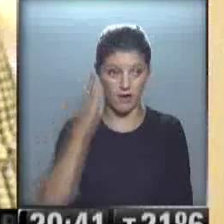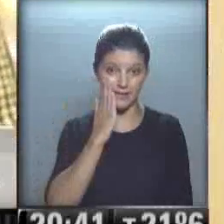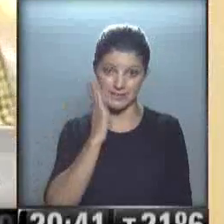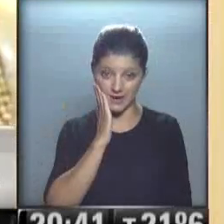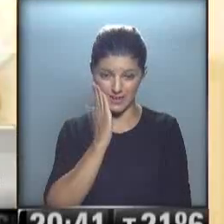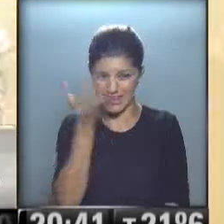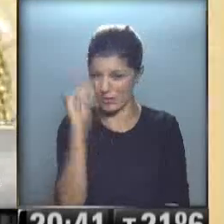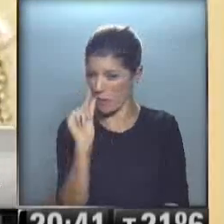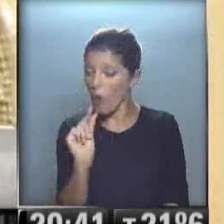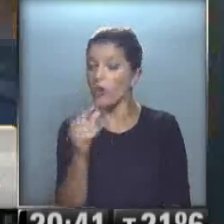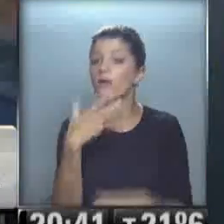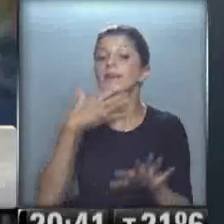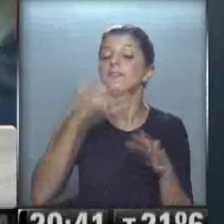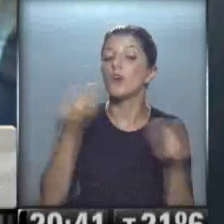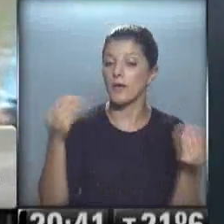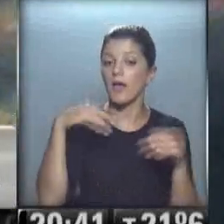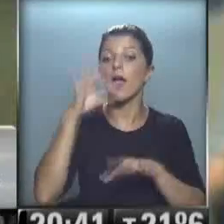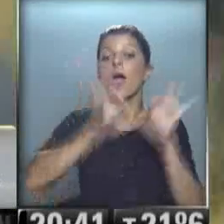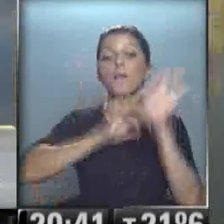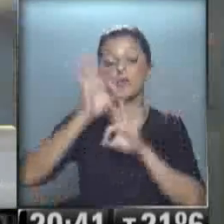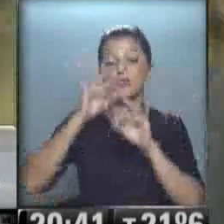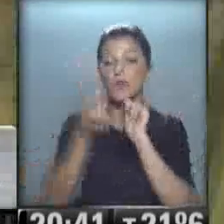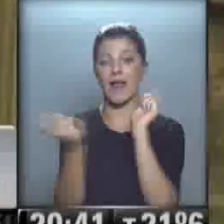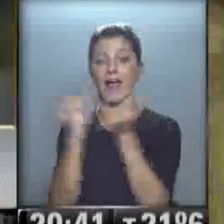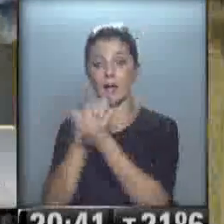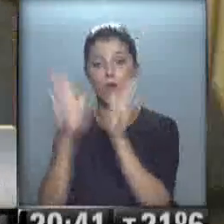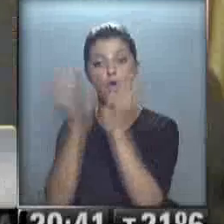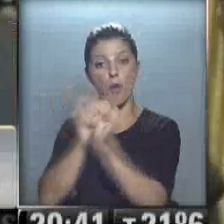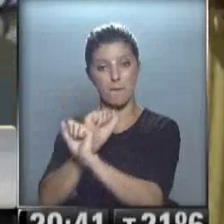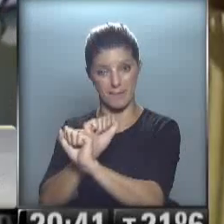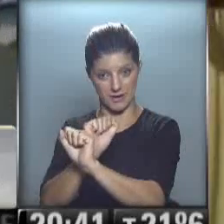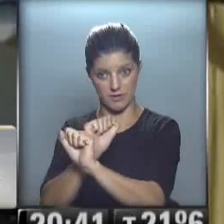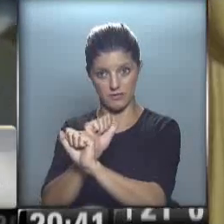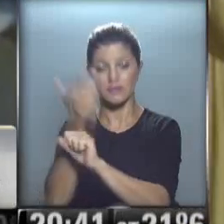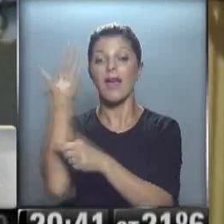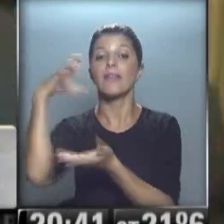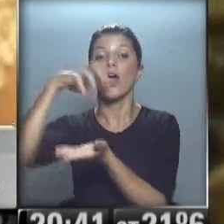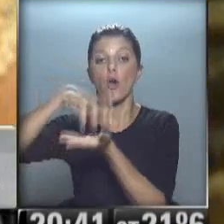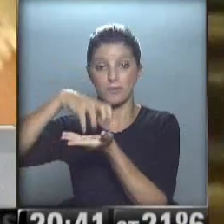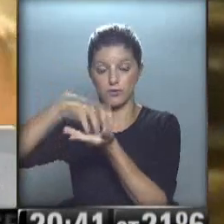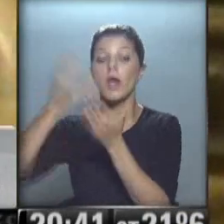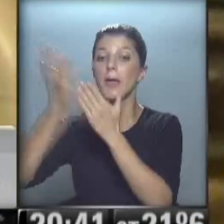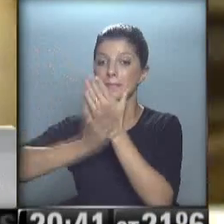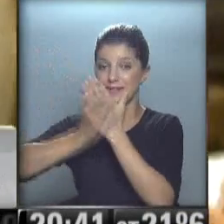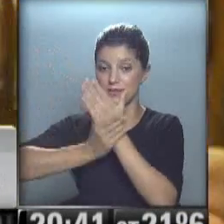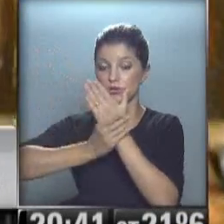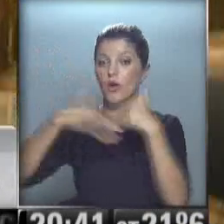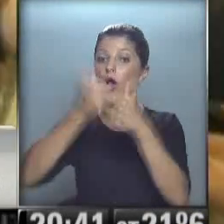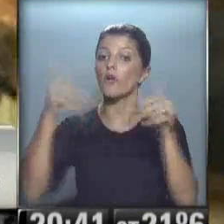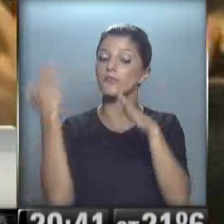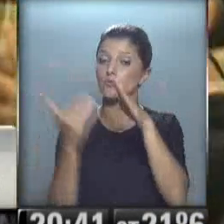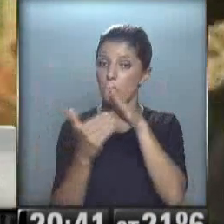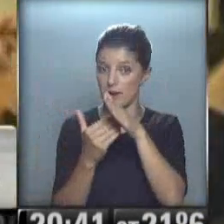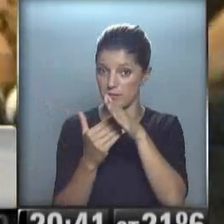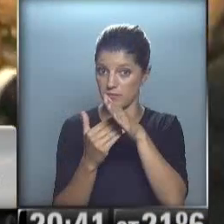un ratito, el proyecto de reforma al Código Penal elaborado por una comisión encabezada por el ministro de la Corte Suprema de Justicia de la Nación,